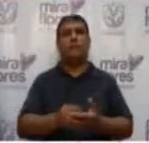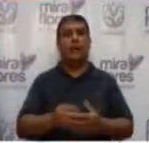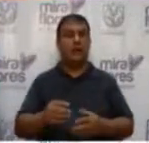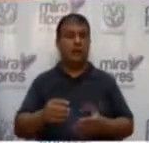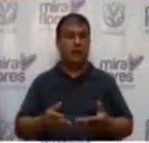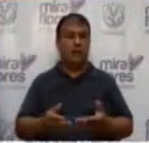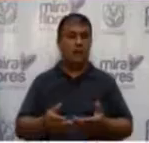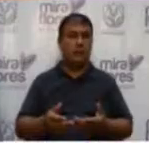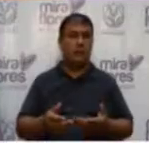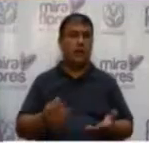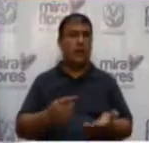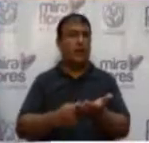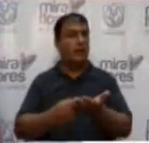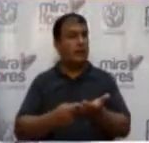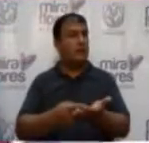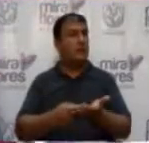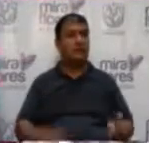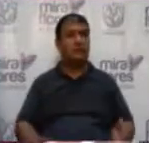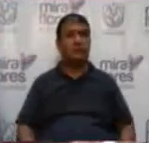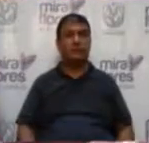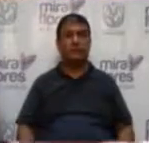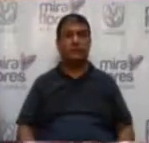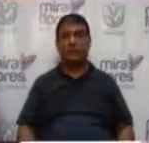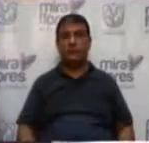de Miraflores. Al debate.